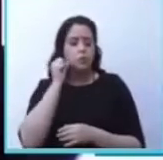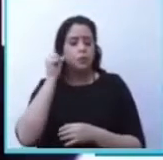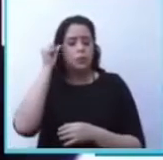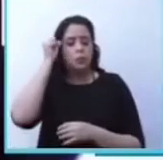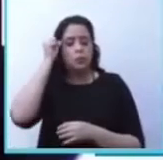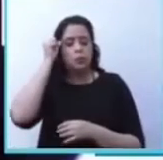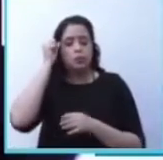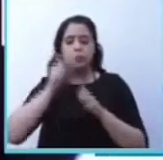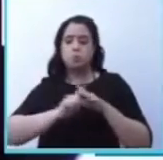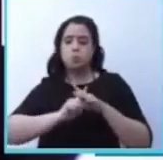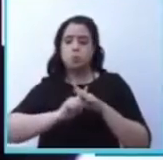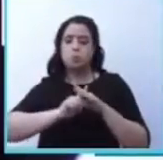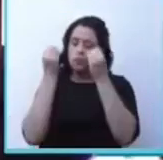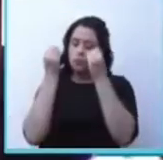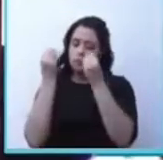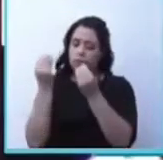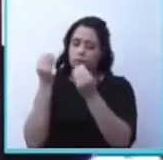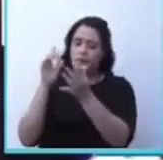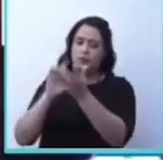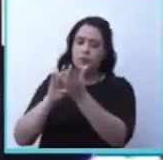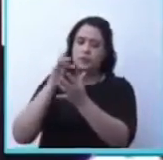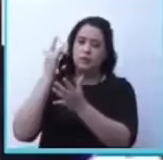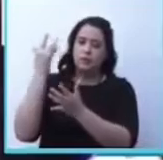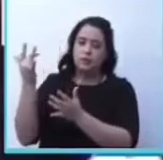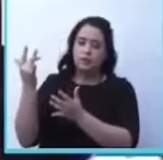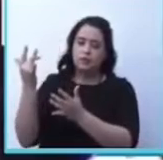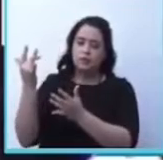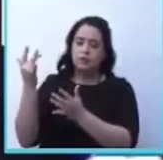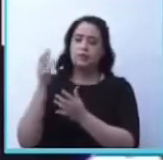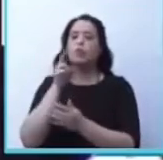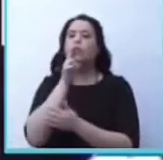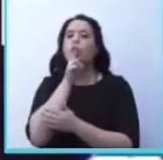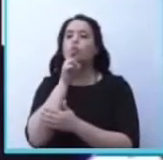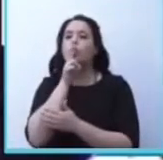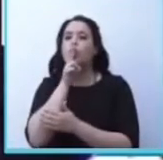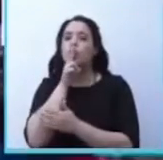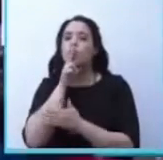Gracias, pueblo hondureño.